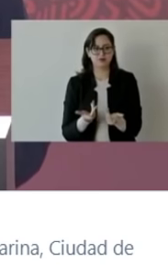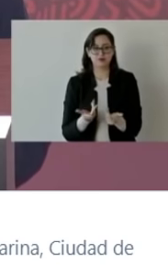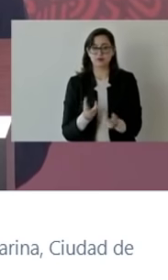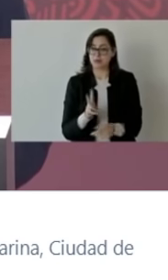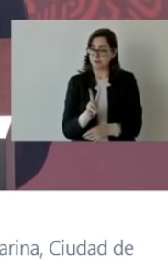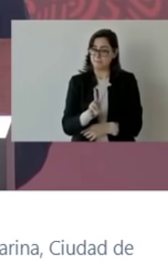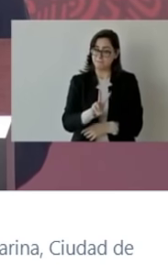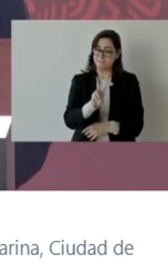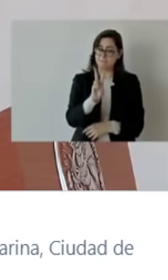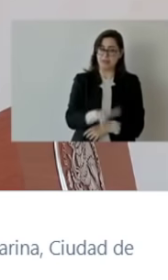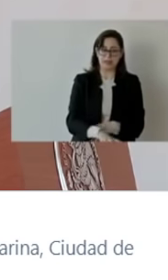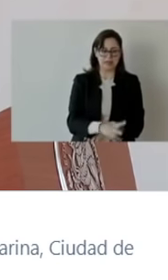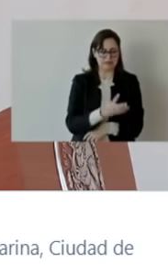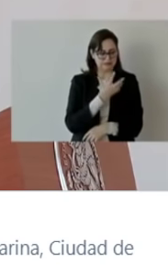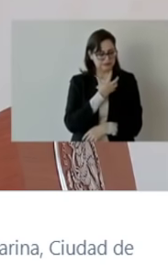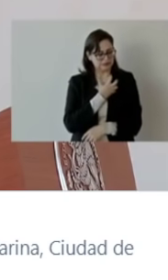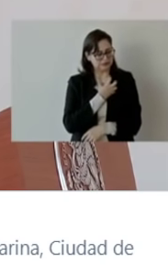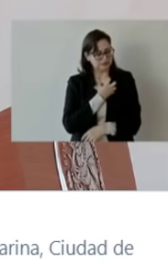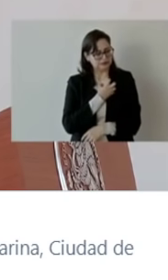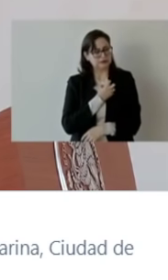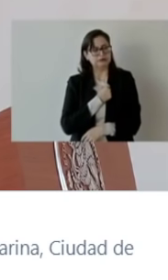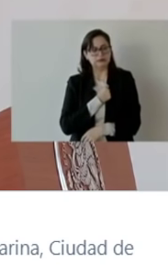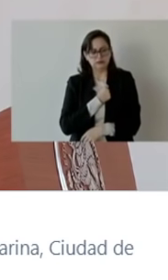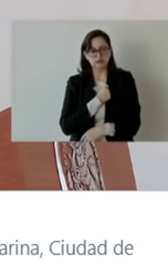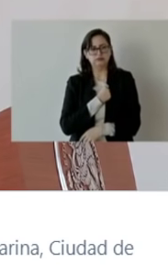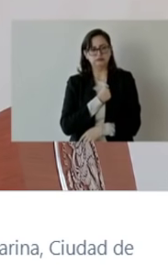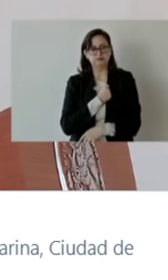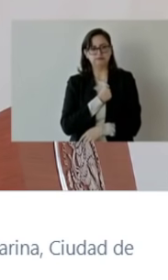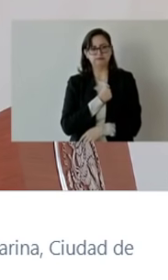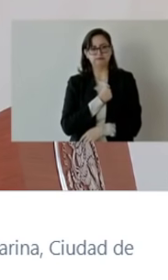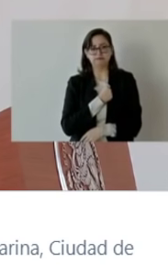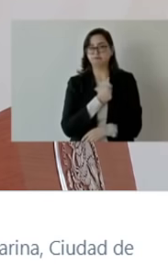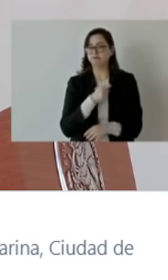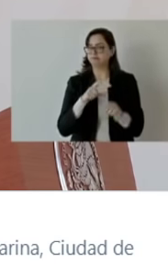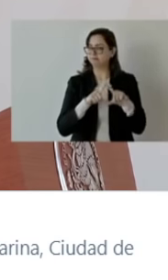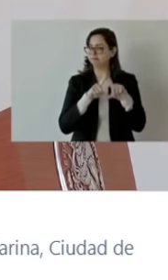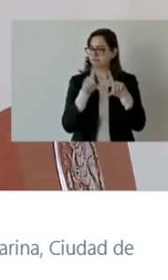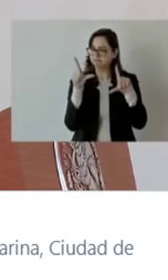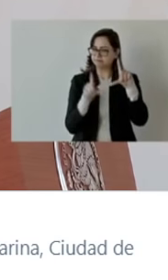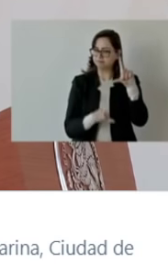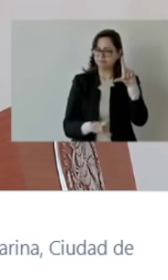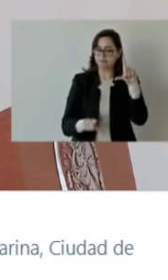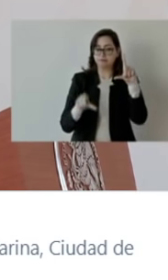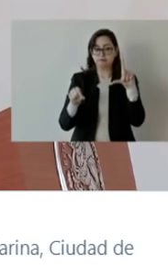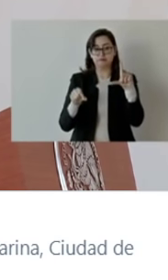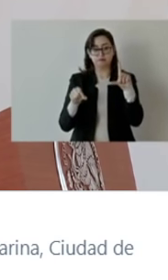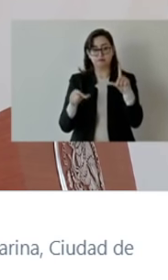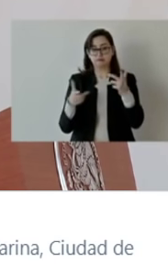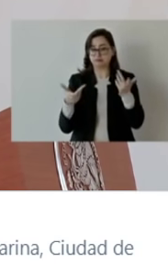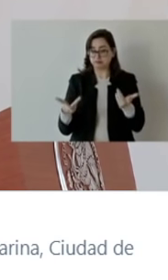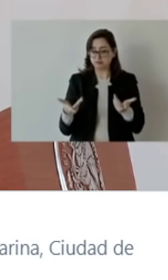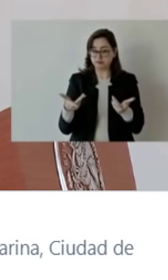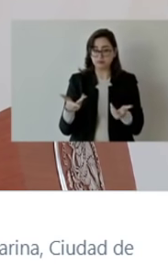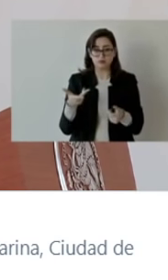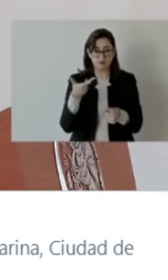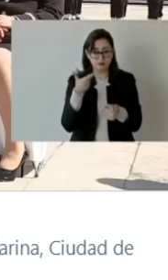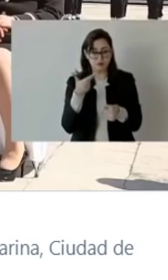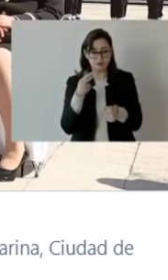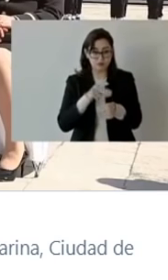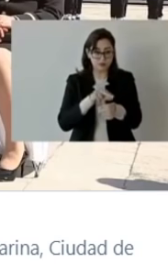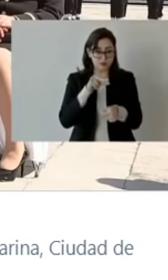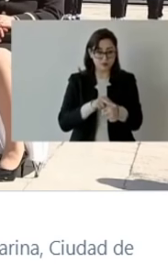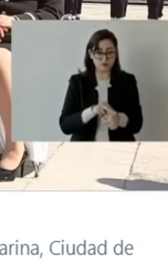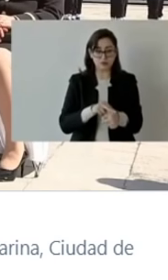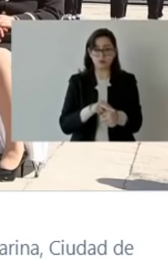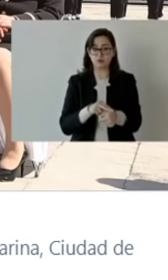Duele decirlo, pero nuestro país tiene un déficit de médicos